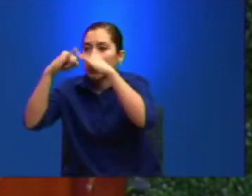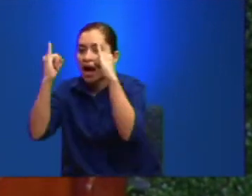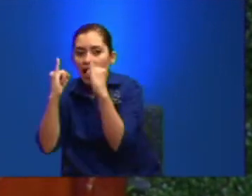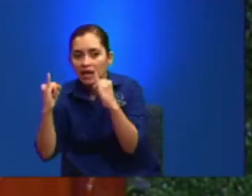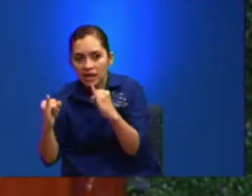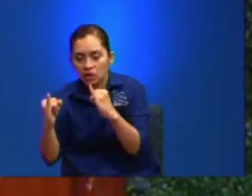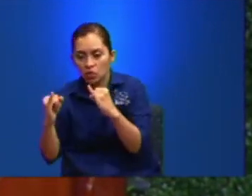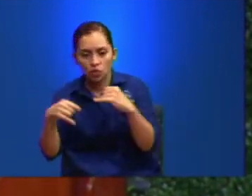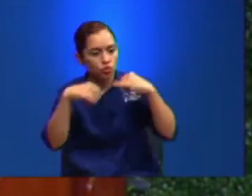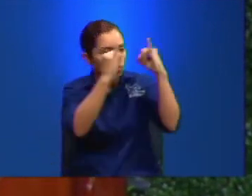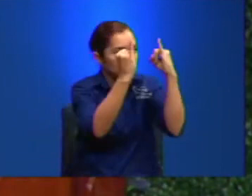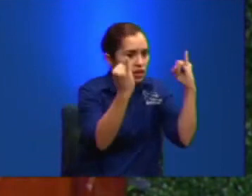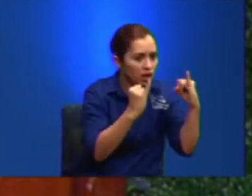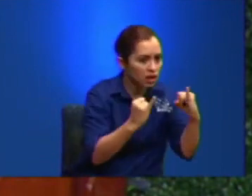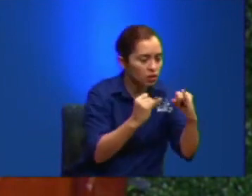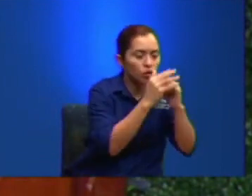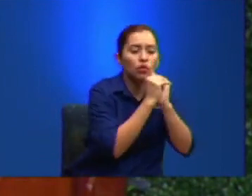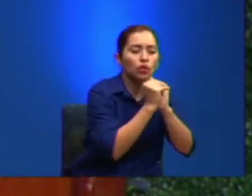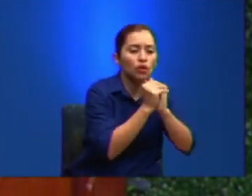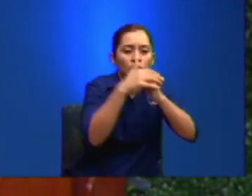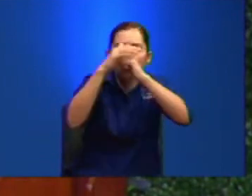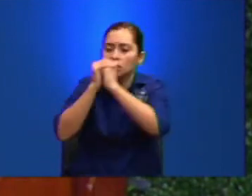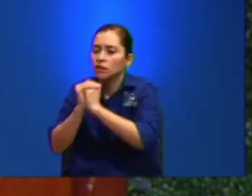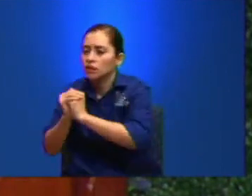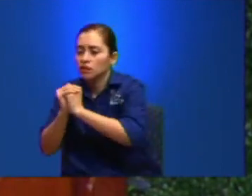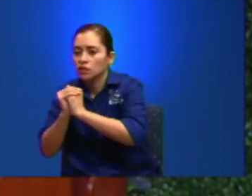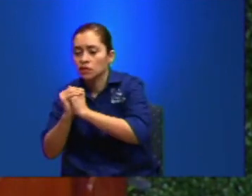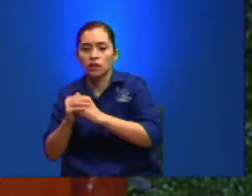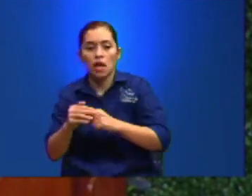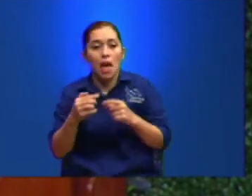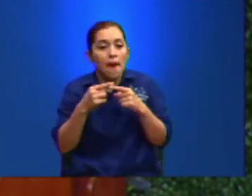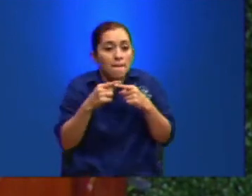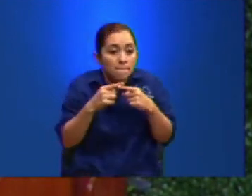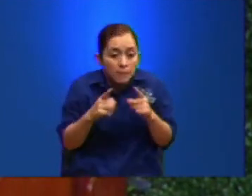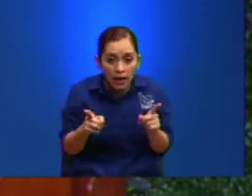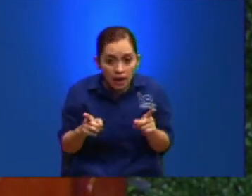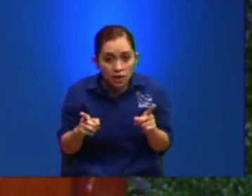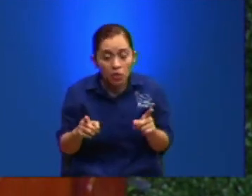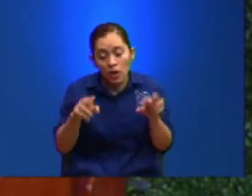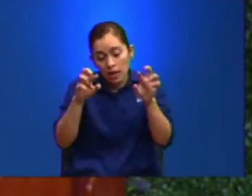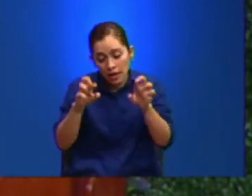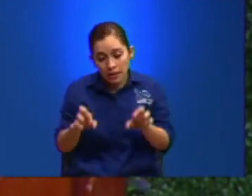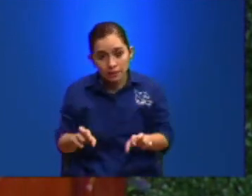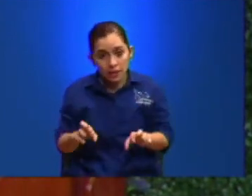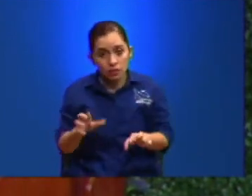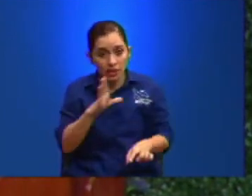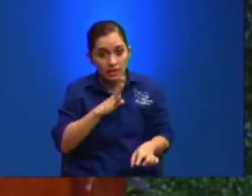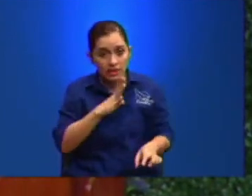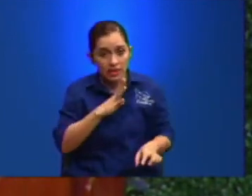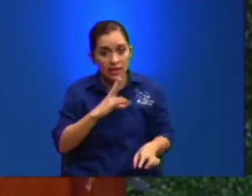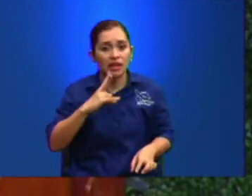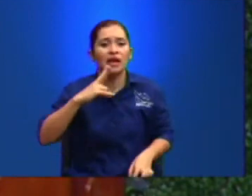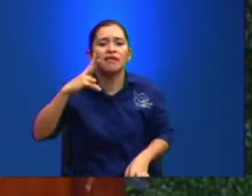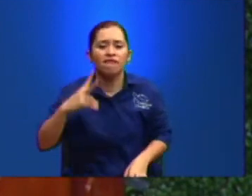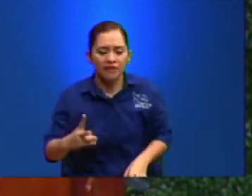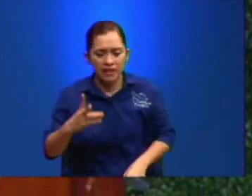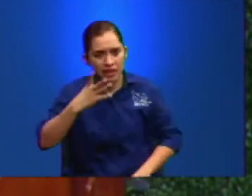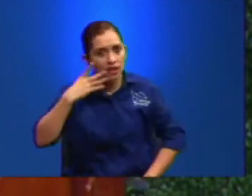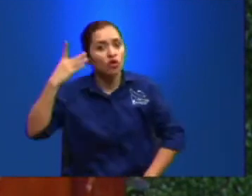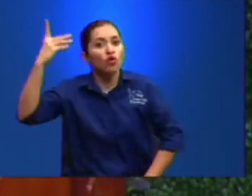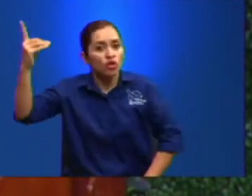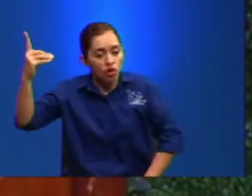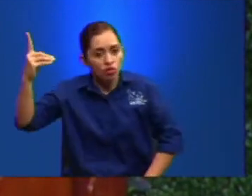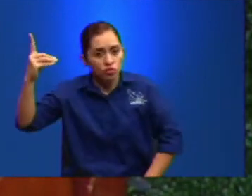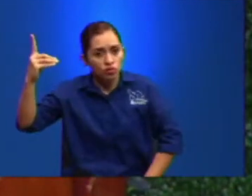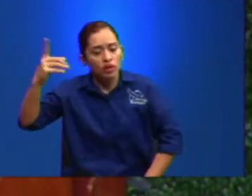y se van y los que tienen el verdadero dios que aceptaron a cristo y son cristianos no yo creo que